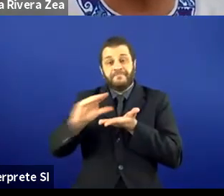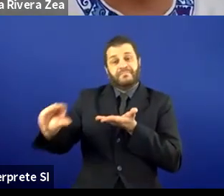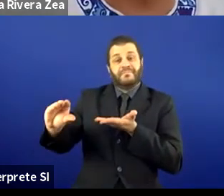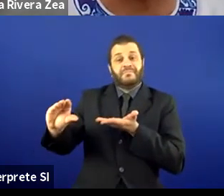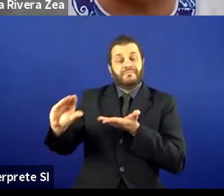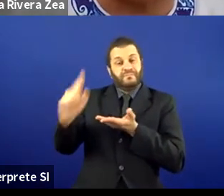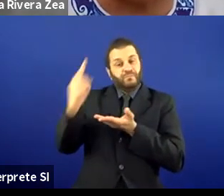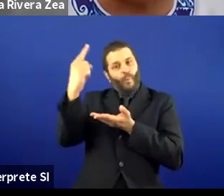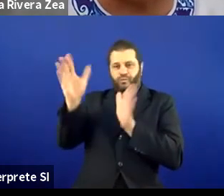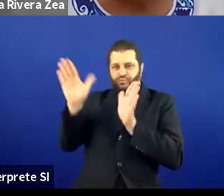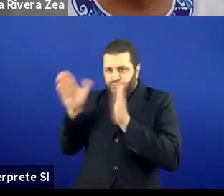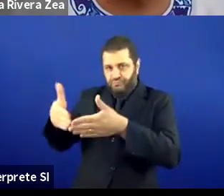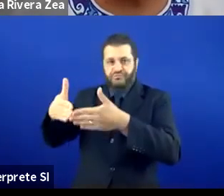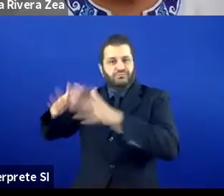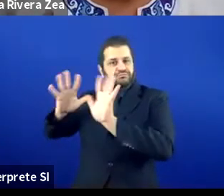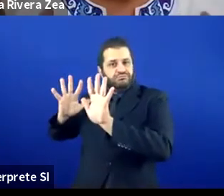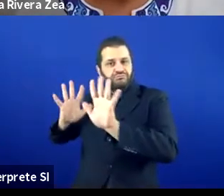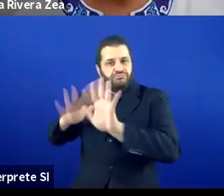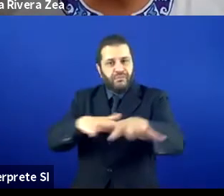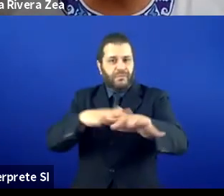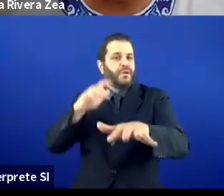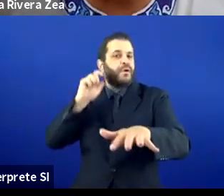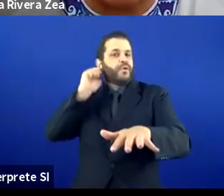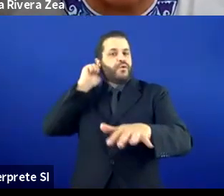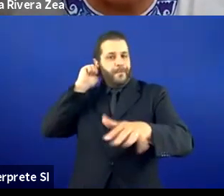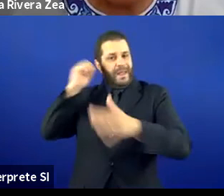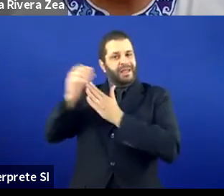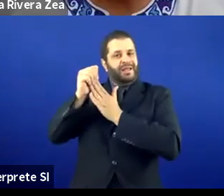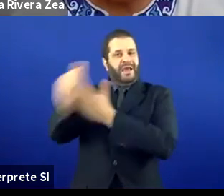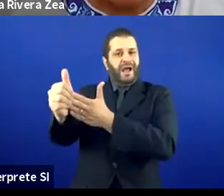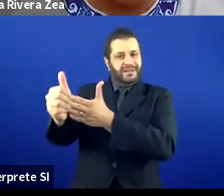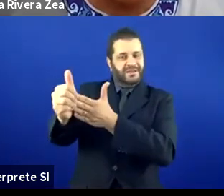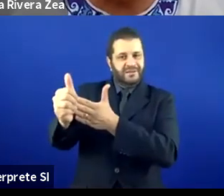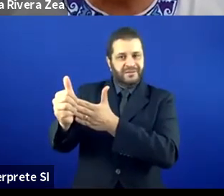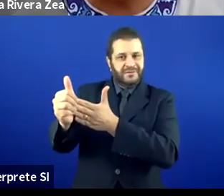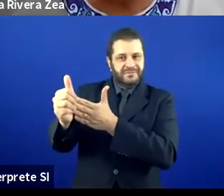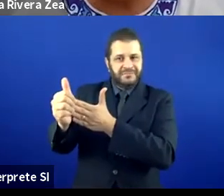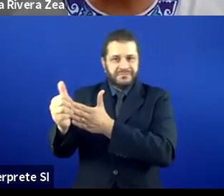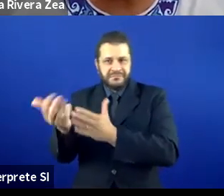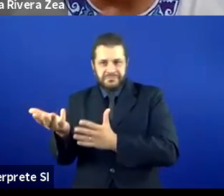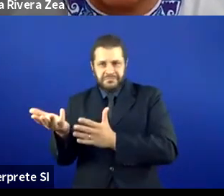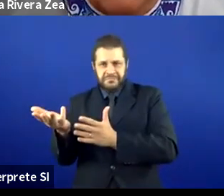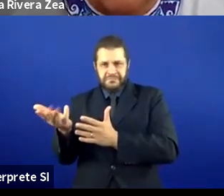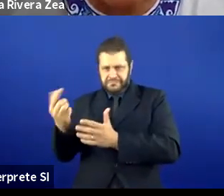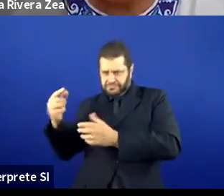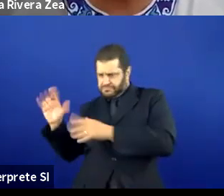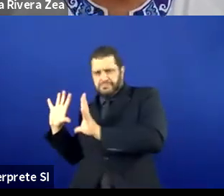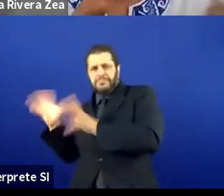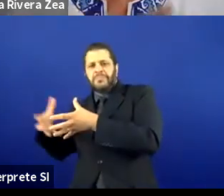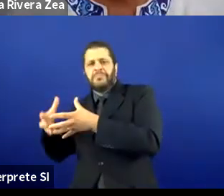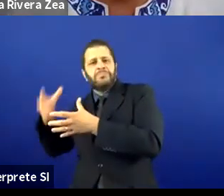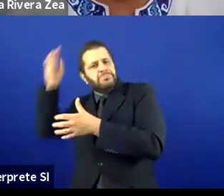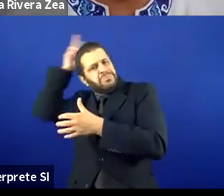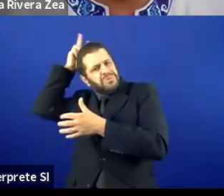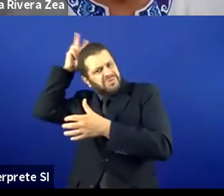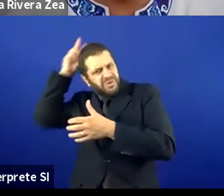o líderes feministas. Y entonces es una barrera